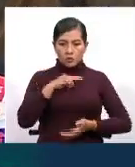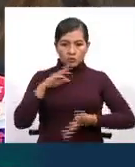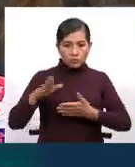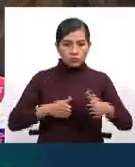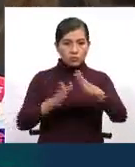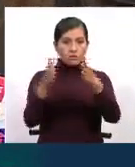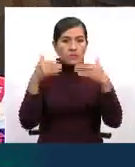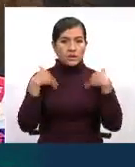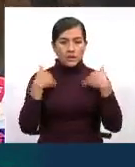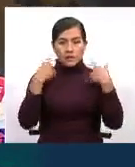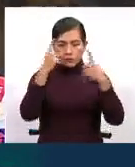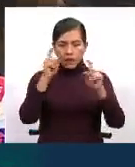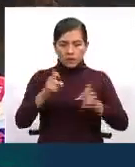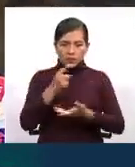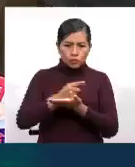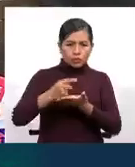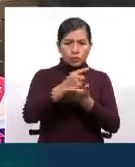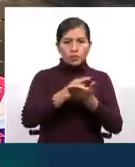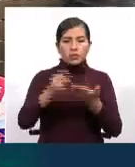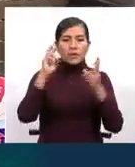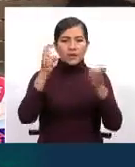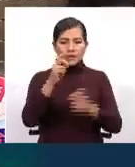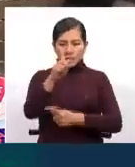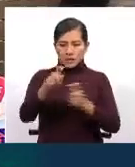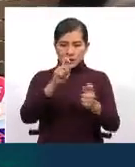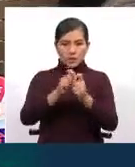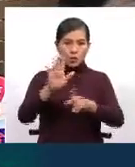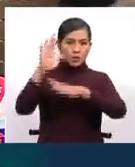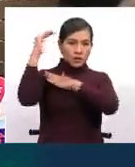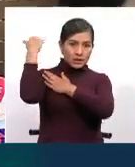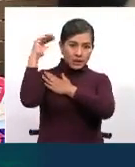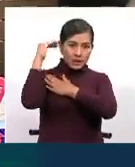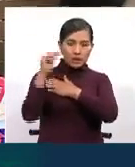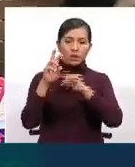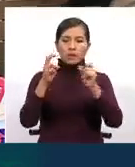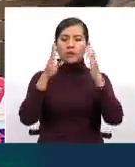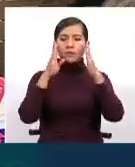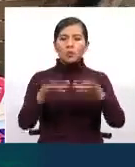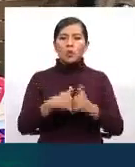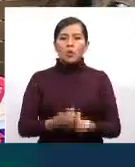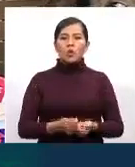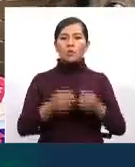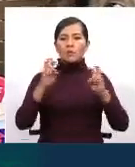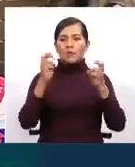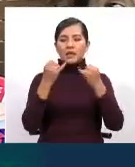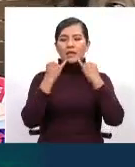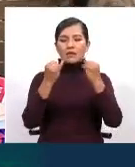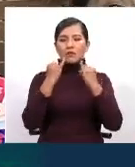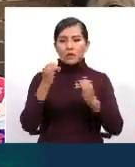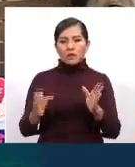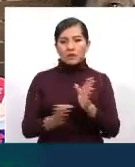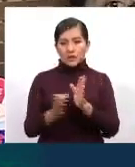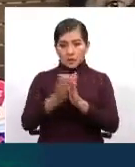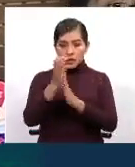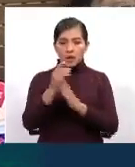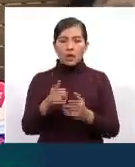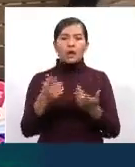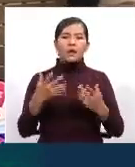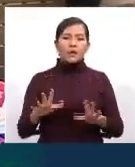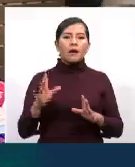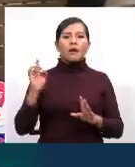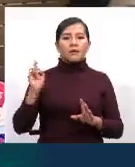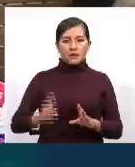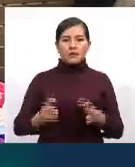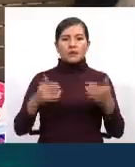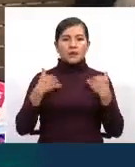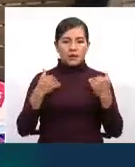debatir el tema preciso de Santa Cruz referente al Instituto Nacional de Estadística, tema censo, tiene que ser